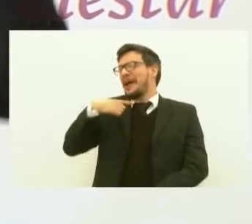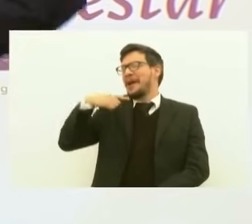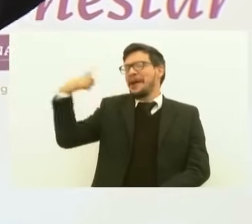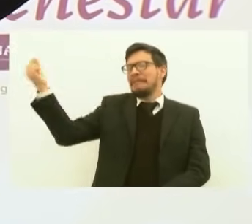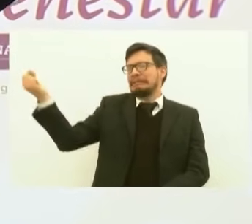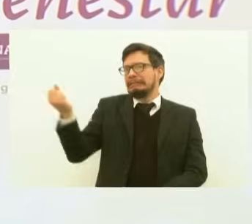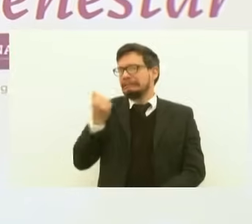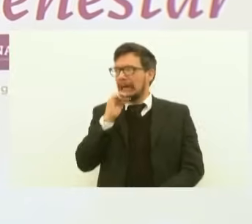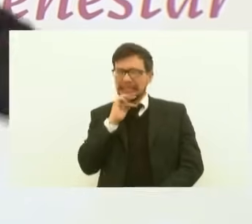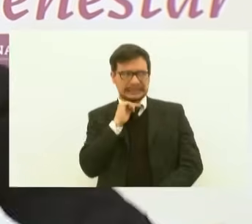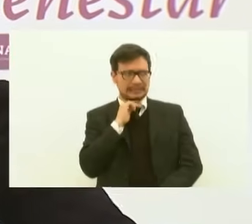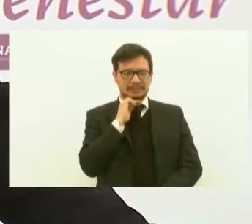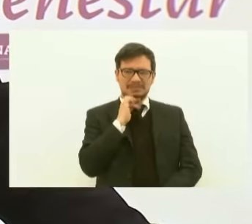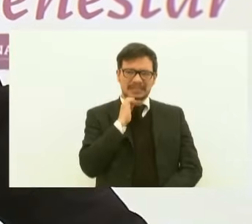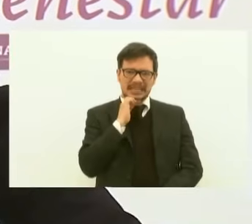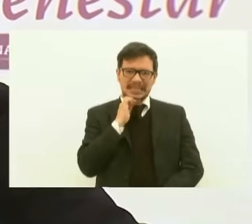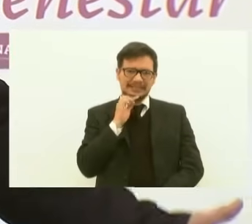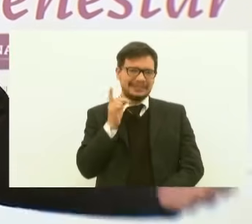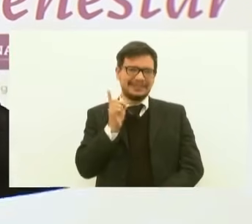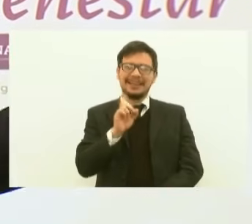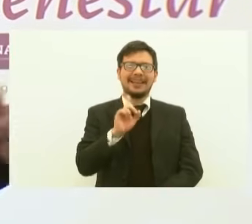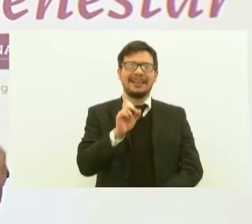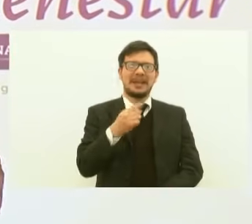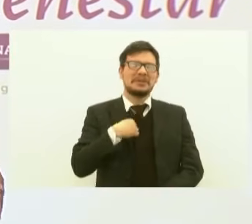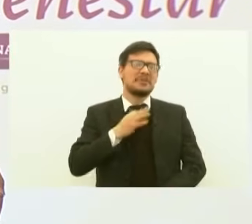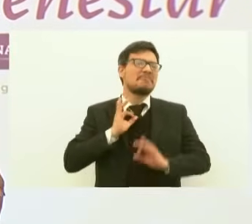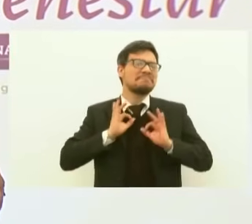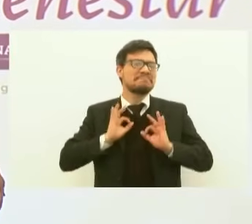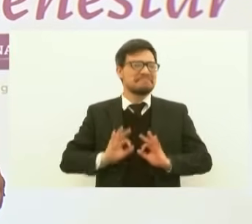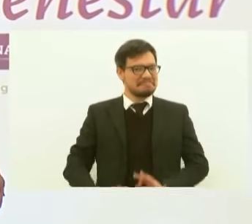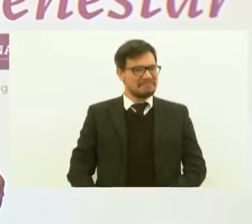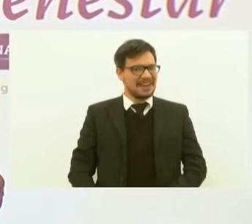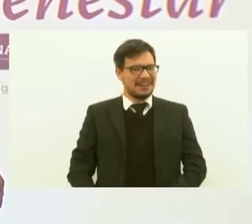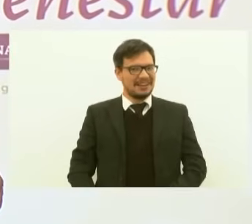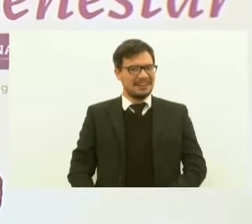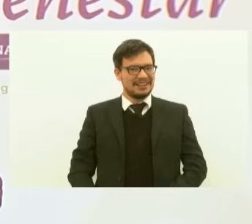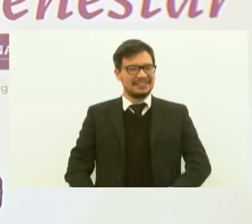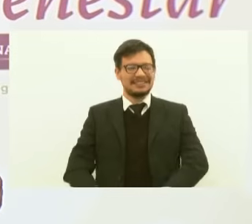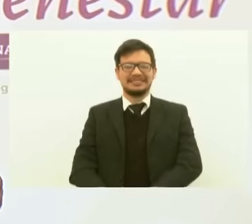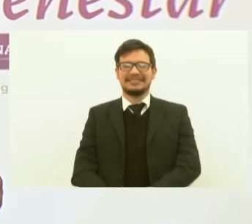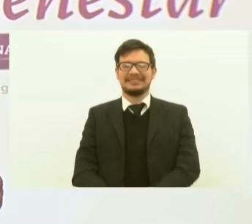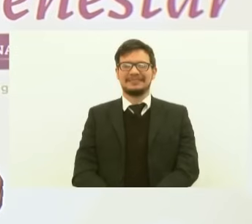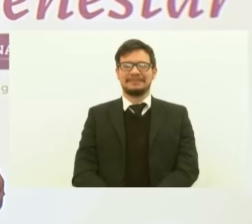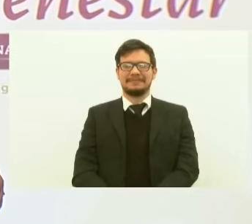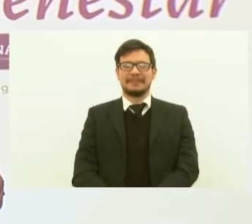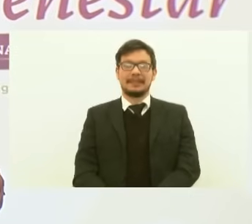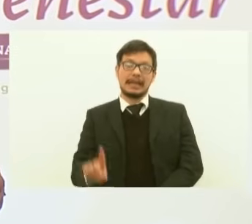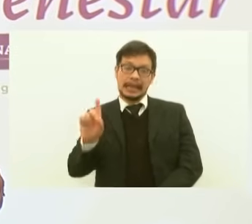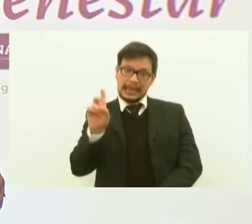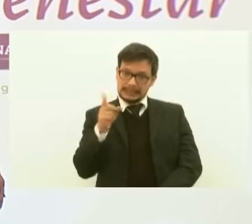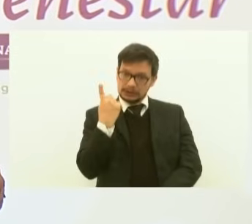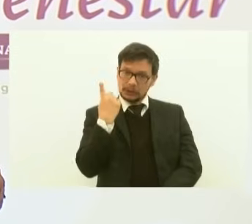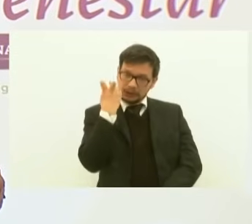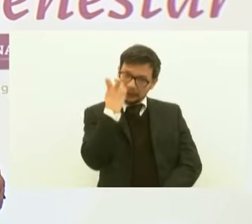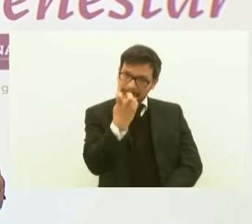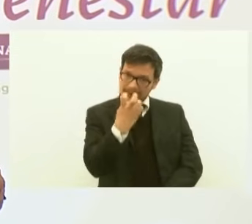tranquila y otro elemento también que es muy